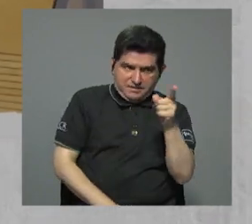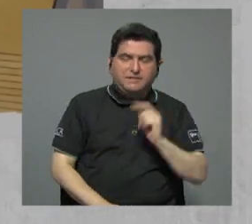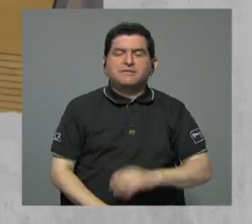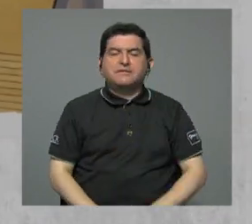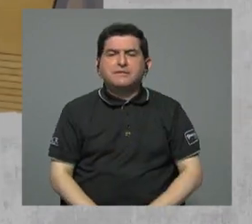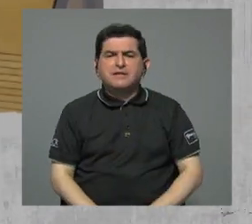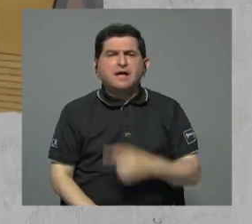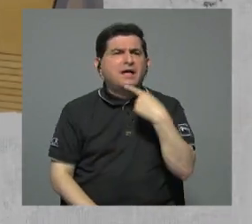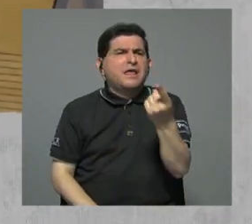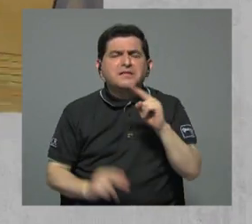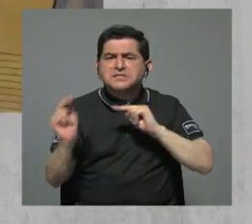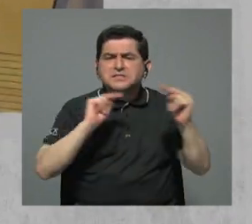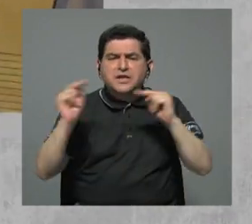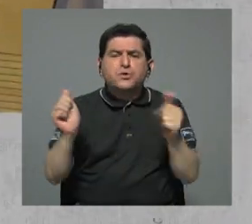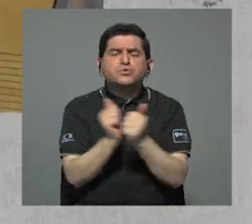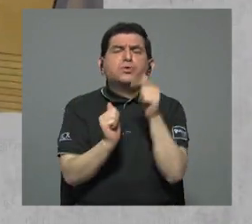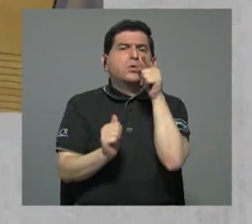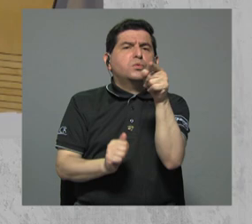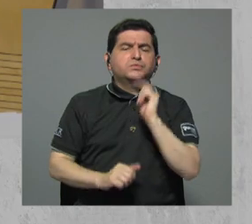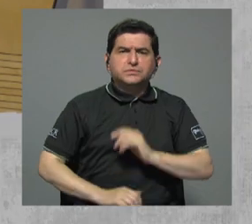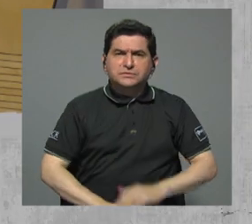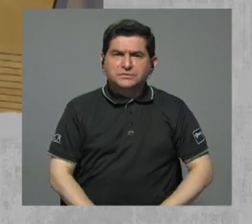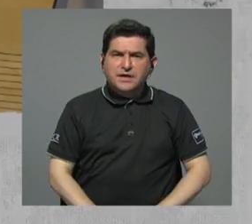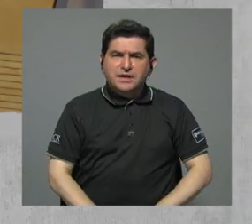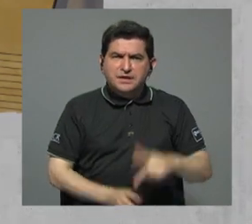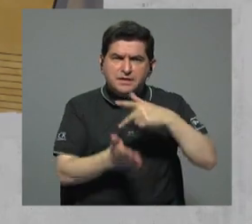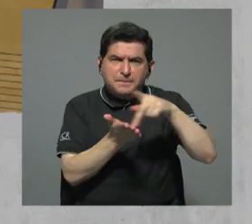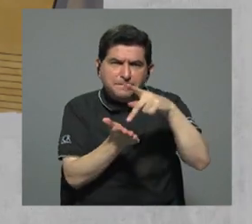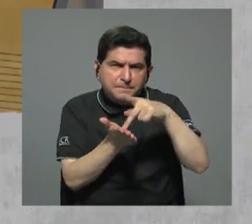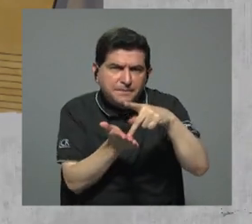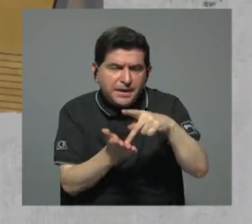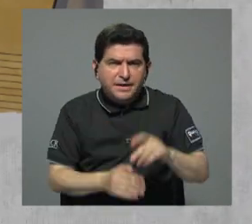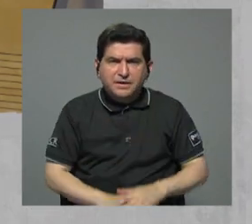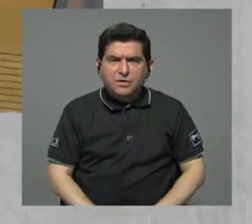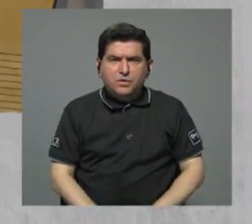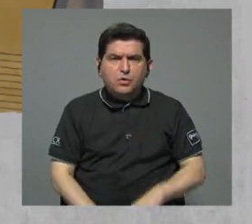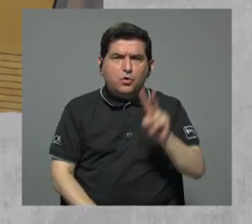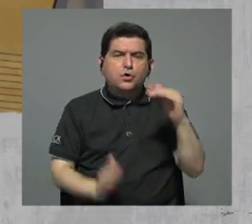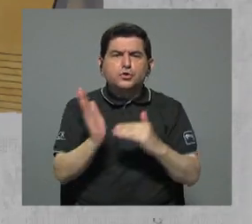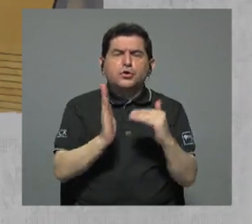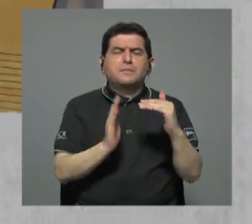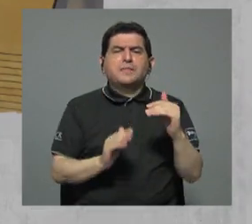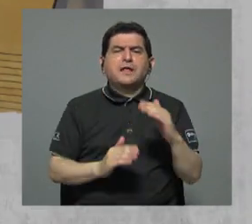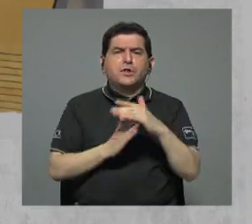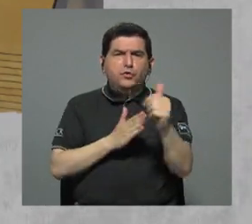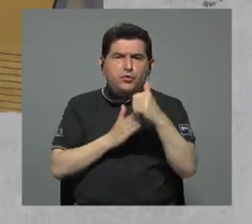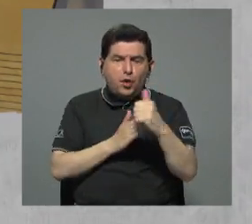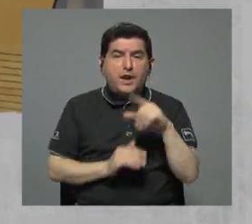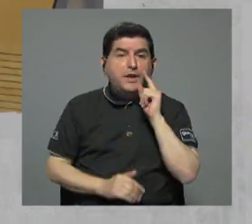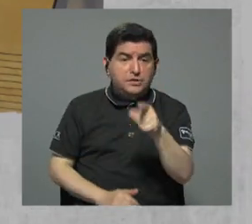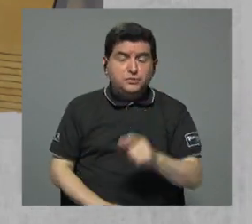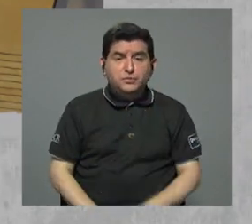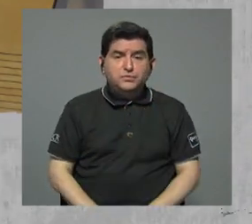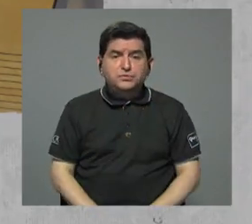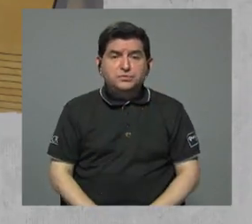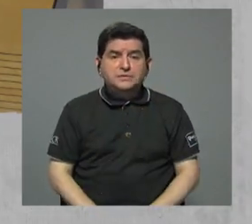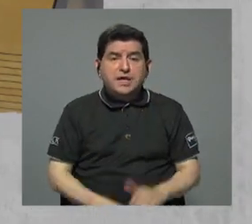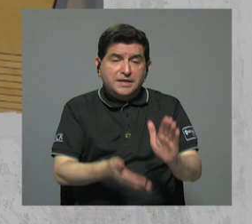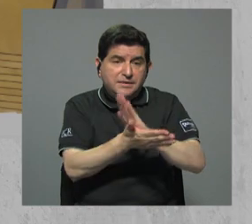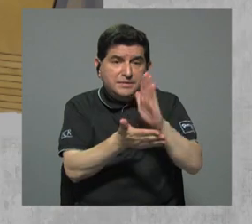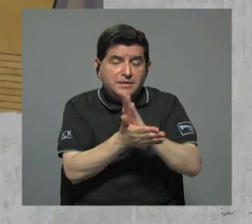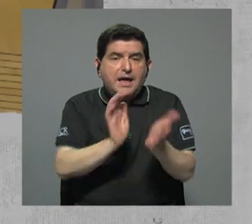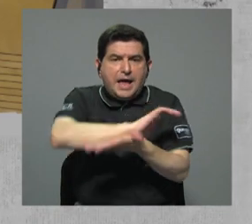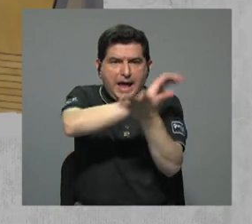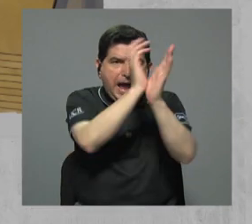le dice que la negocio me gusta la suma de dos mil dólares y que ustedes vieran las facturas a